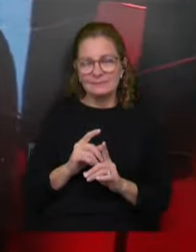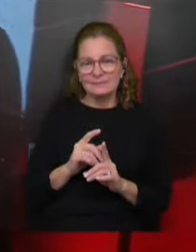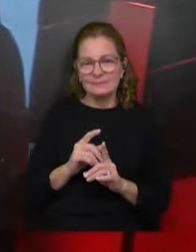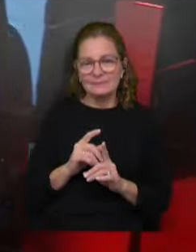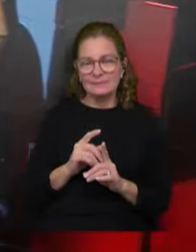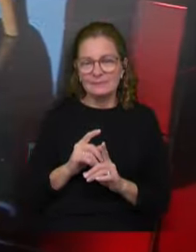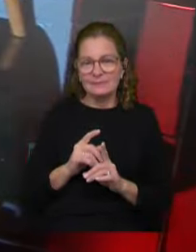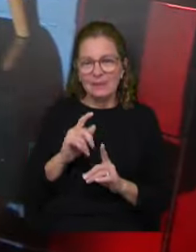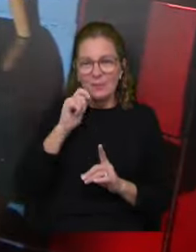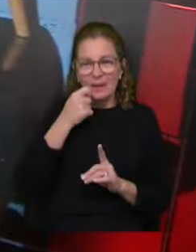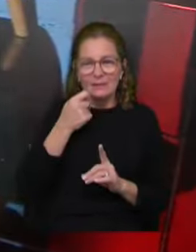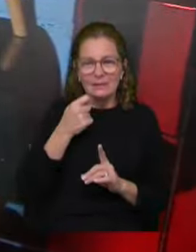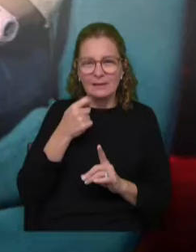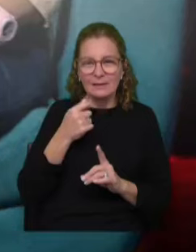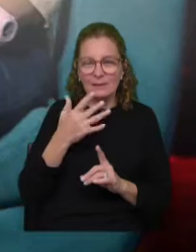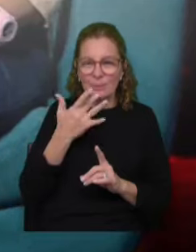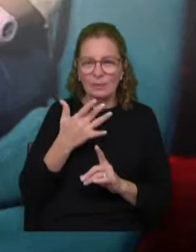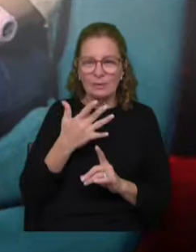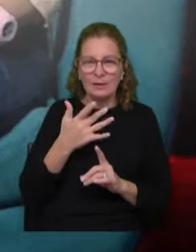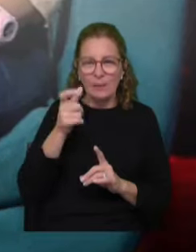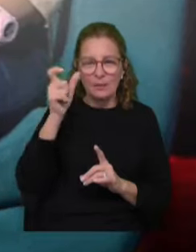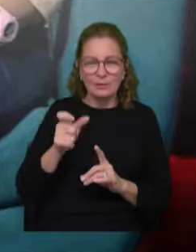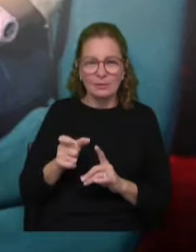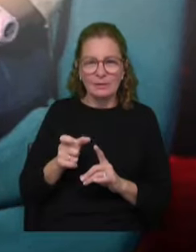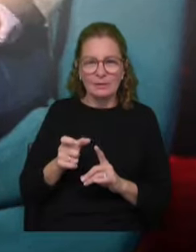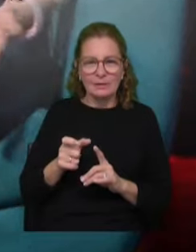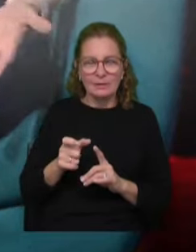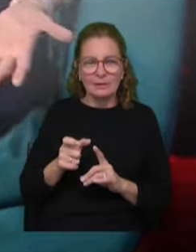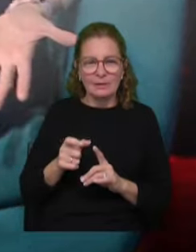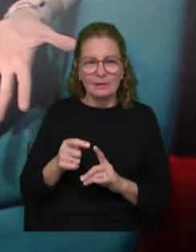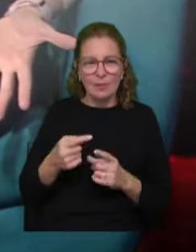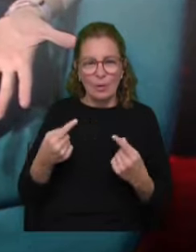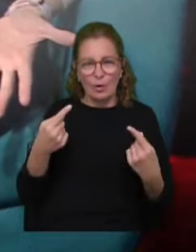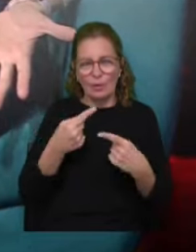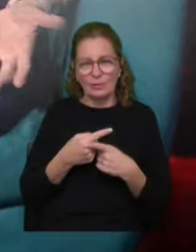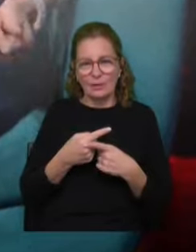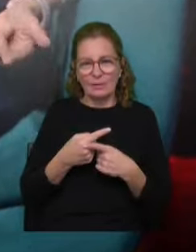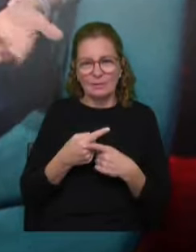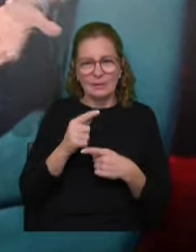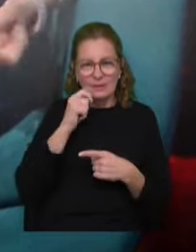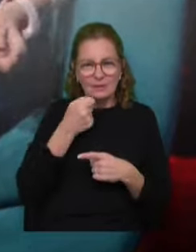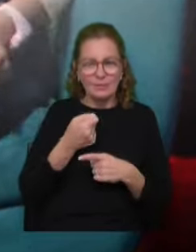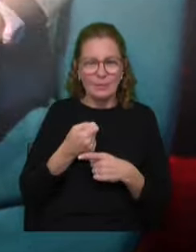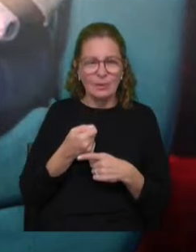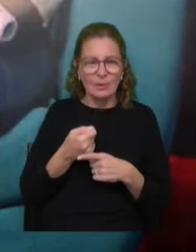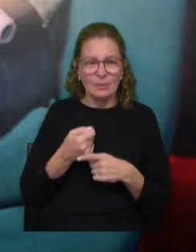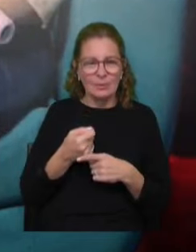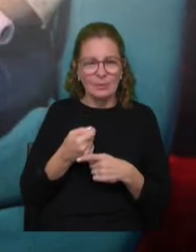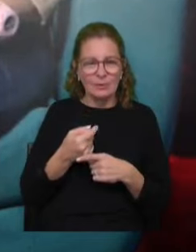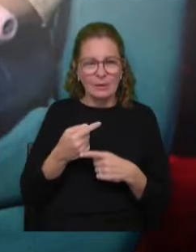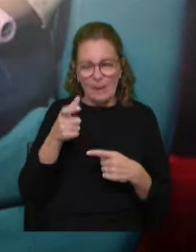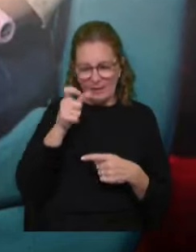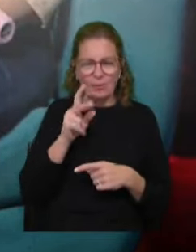Finalmente súper encantador. Ah, sí, no, la gente queda con contradicción, el público. Claro, el público queda